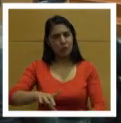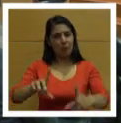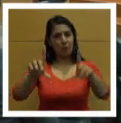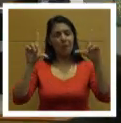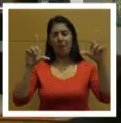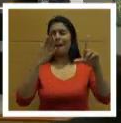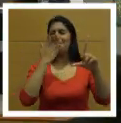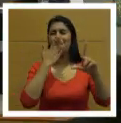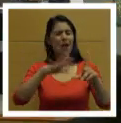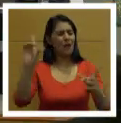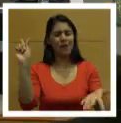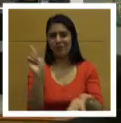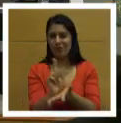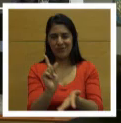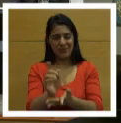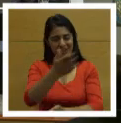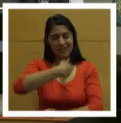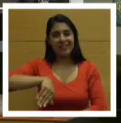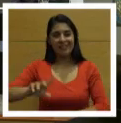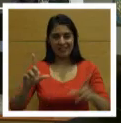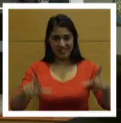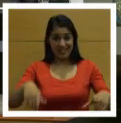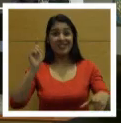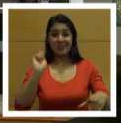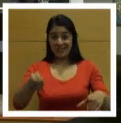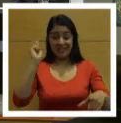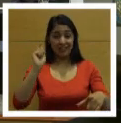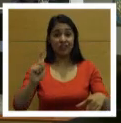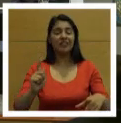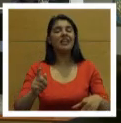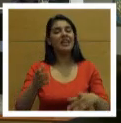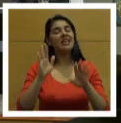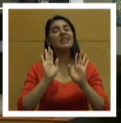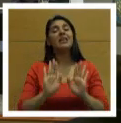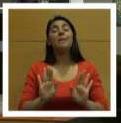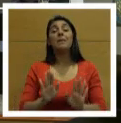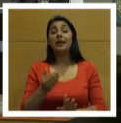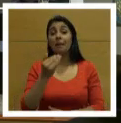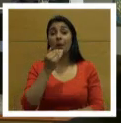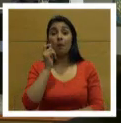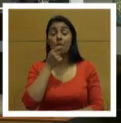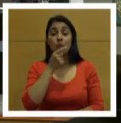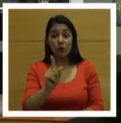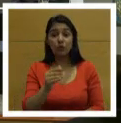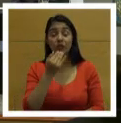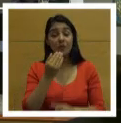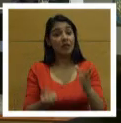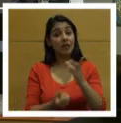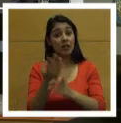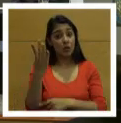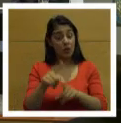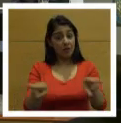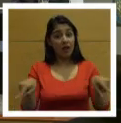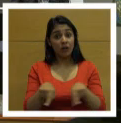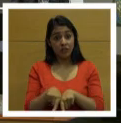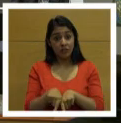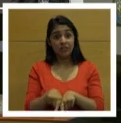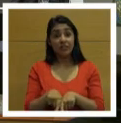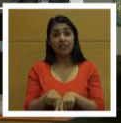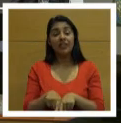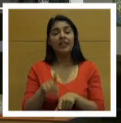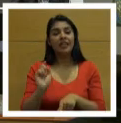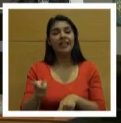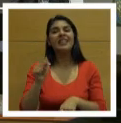mejor lugar de nuestra Corte. Esperamos pronto también esté en la nueva corte, que es un sentido anhelo de